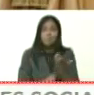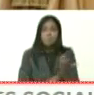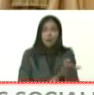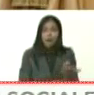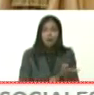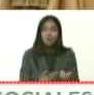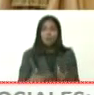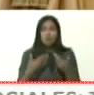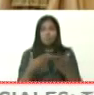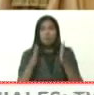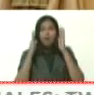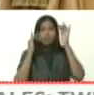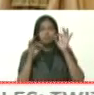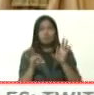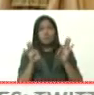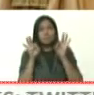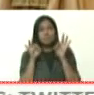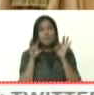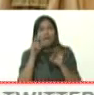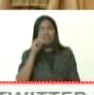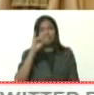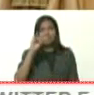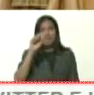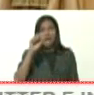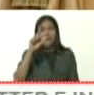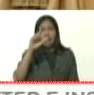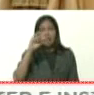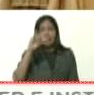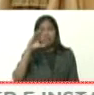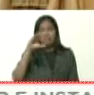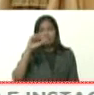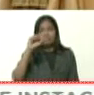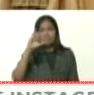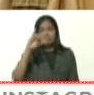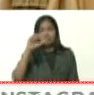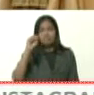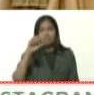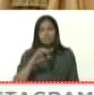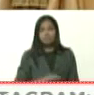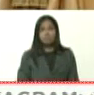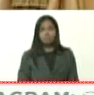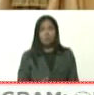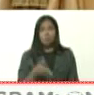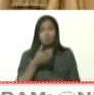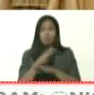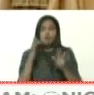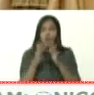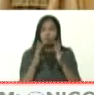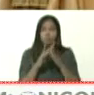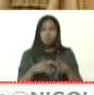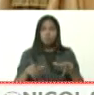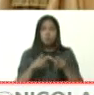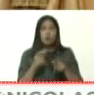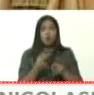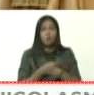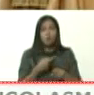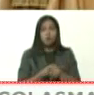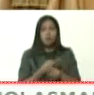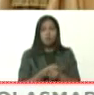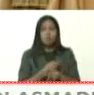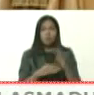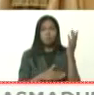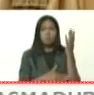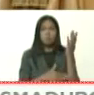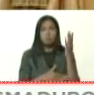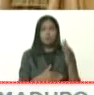reciben atención de diálisis en el occidente del país. Vamos a darle el pase a la gobernadora, almirante